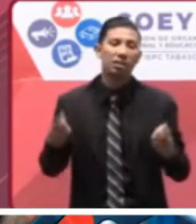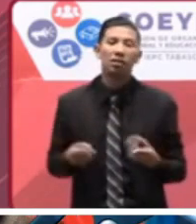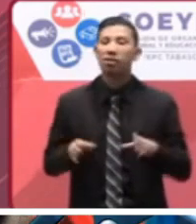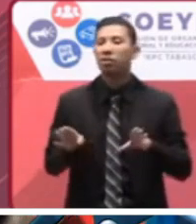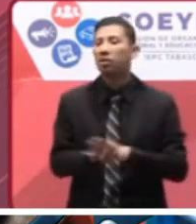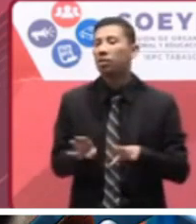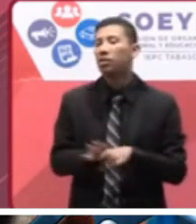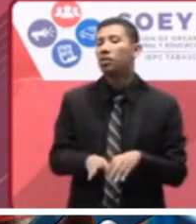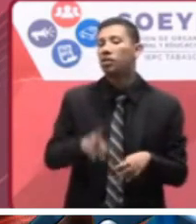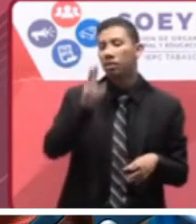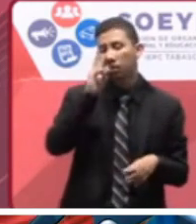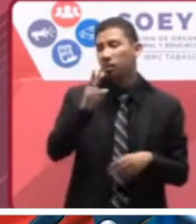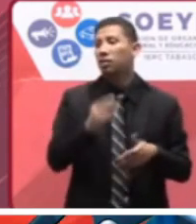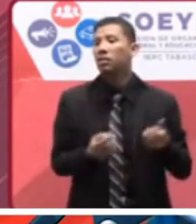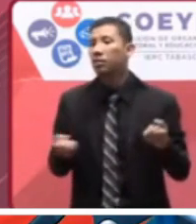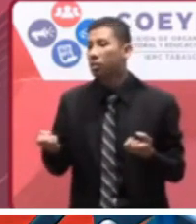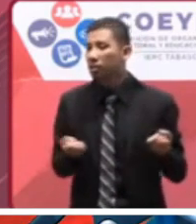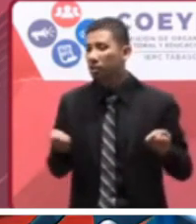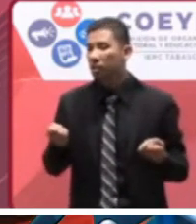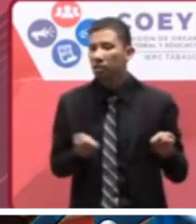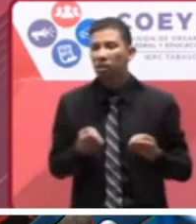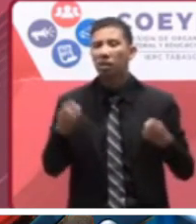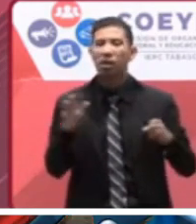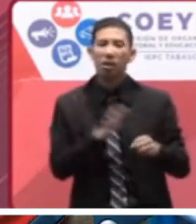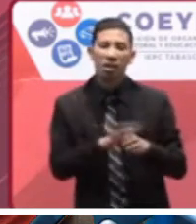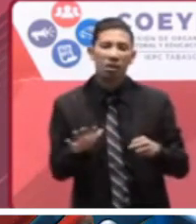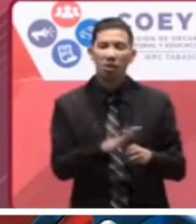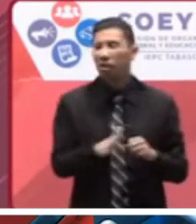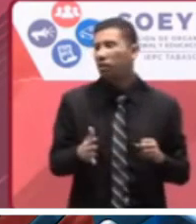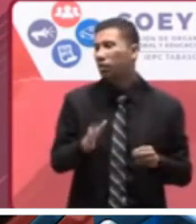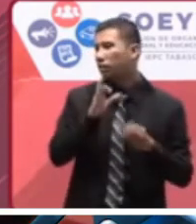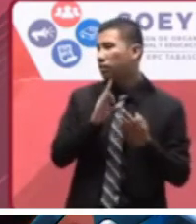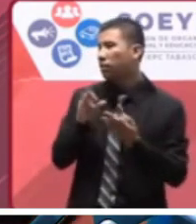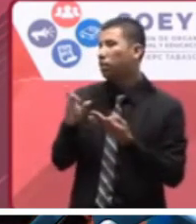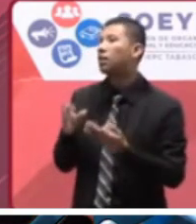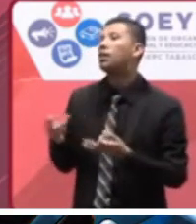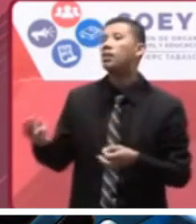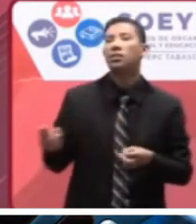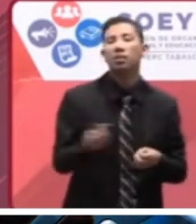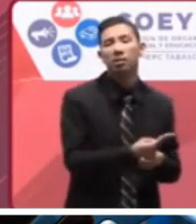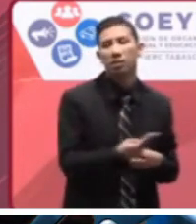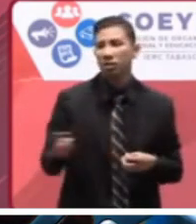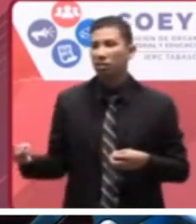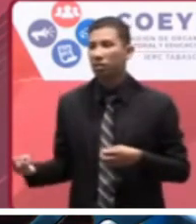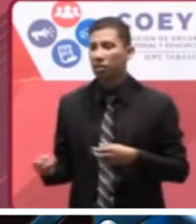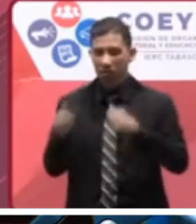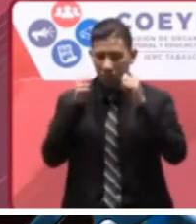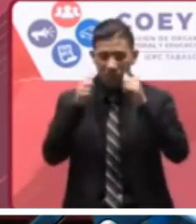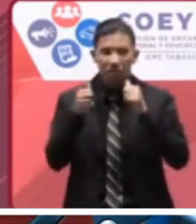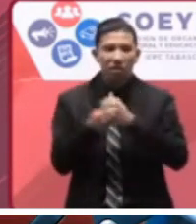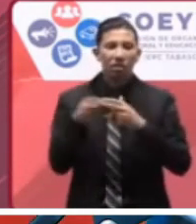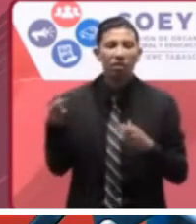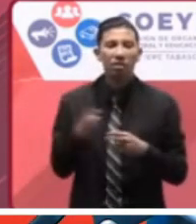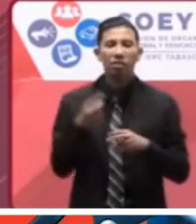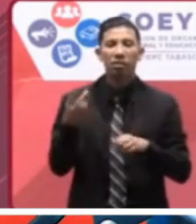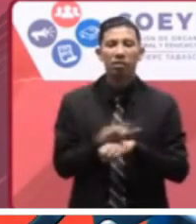digamos, este ejercicio de civilidad con el cual, frente a los chicos, personas que ambas estamos comprometidas, estoy